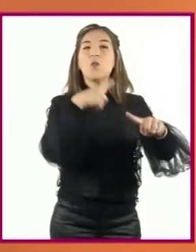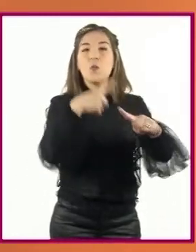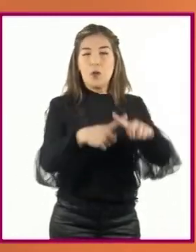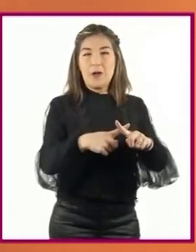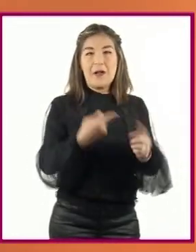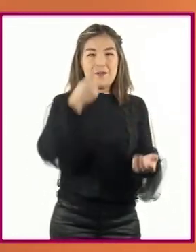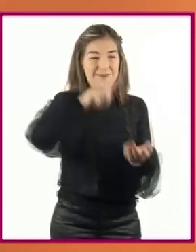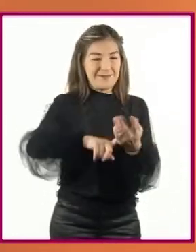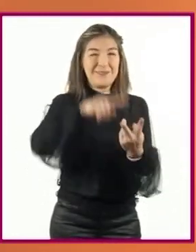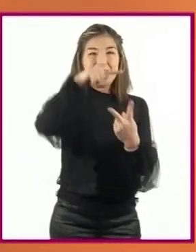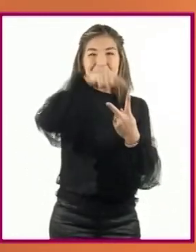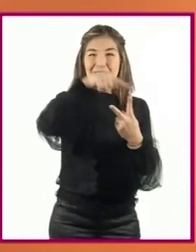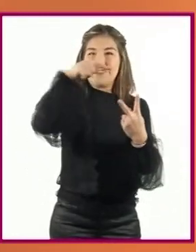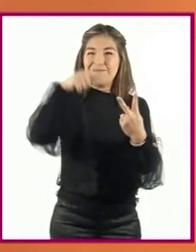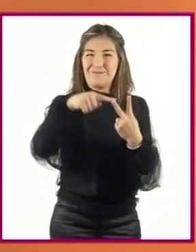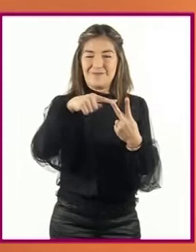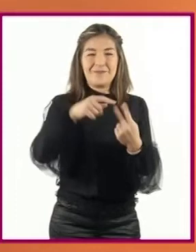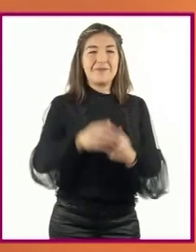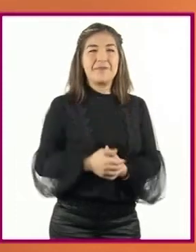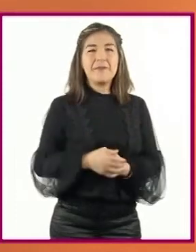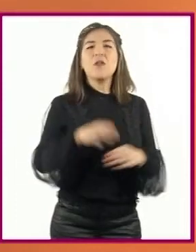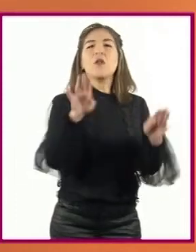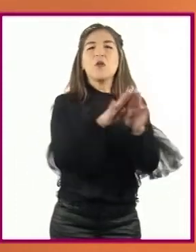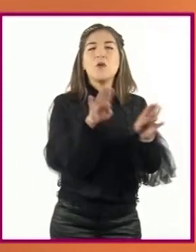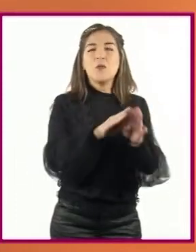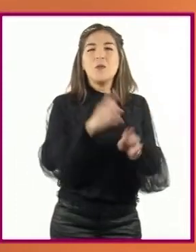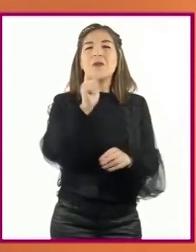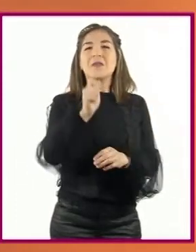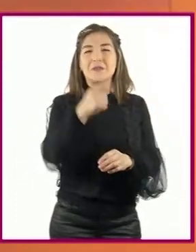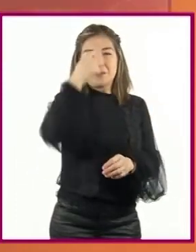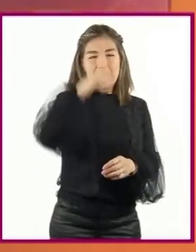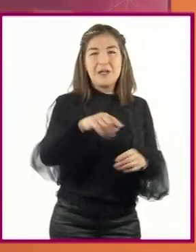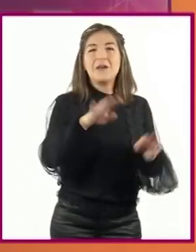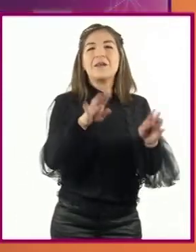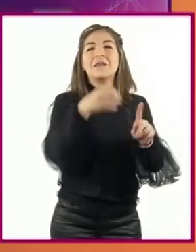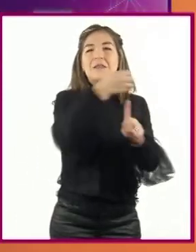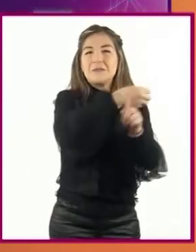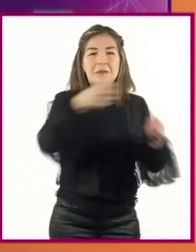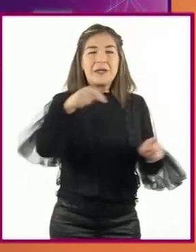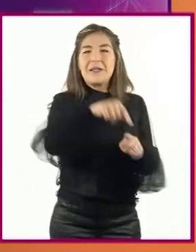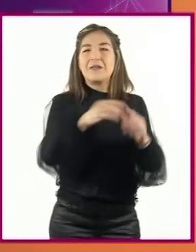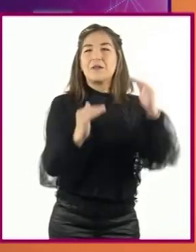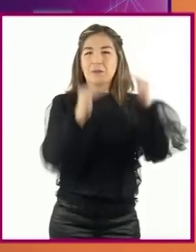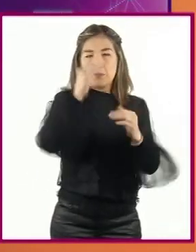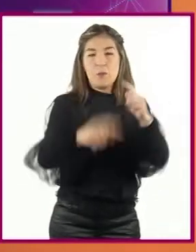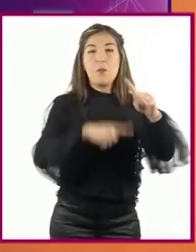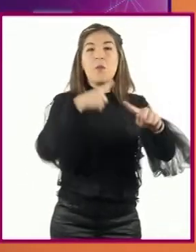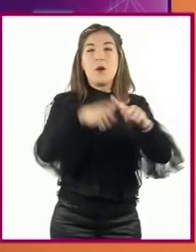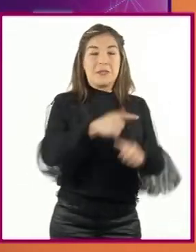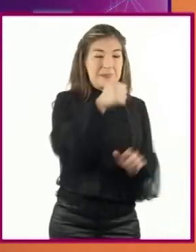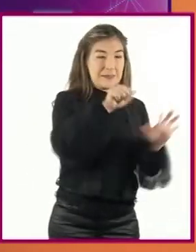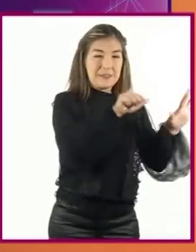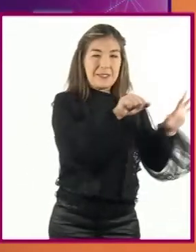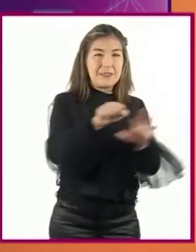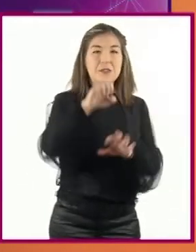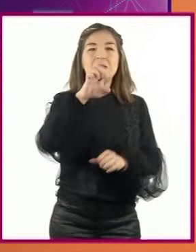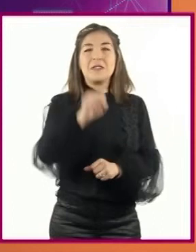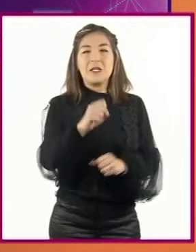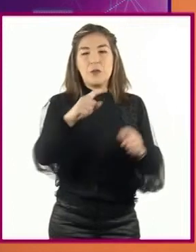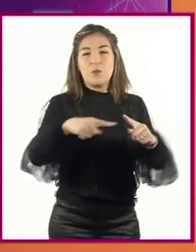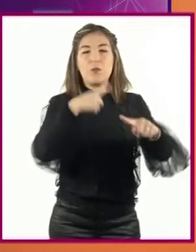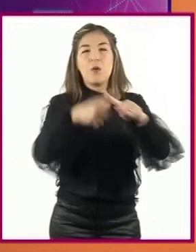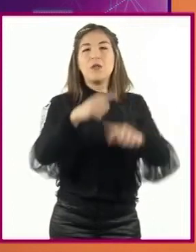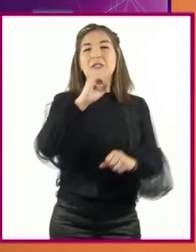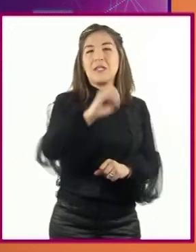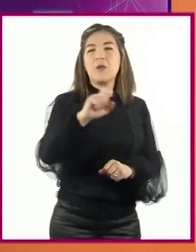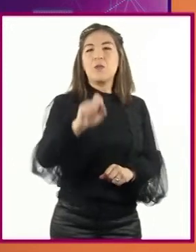el divisor y el dividendo, para generar otra operación equivalente, multipliqué 660 por